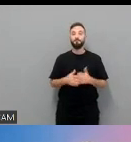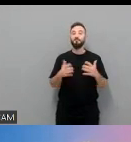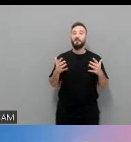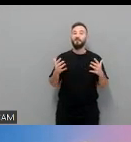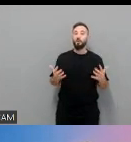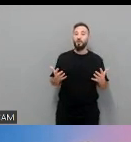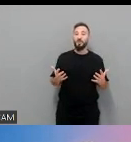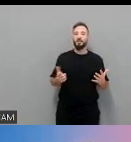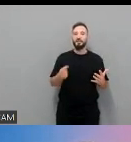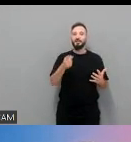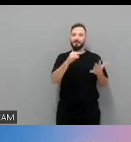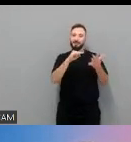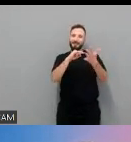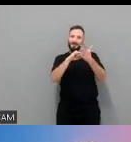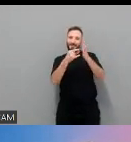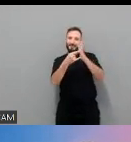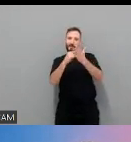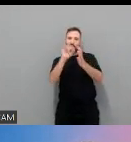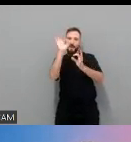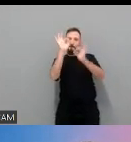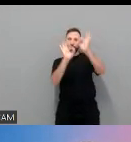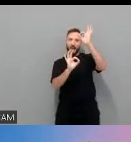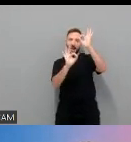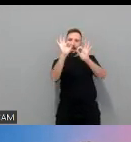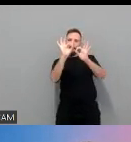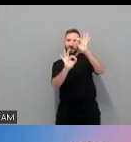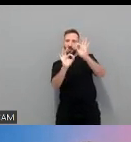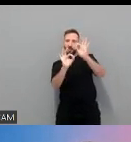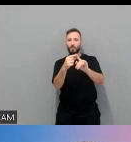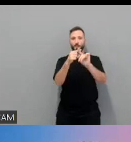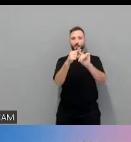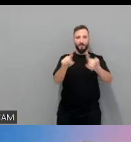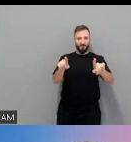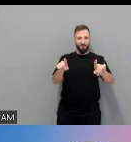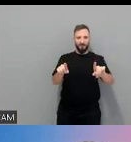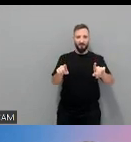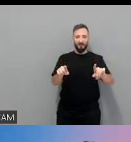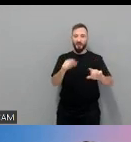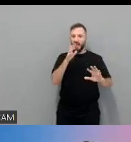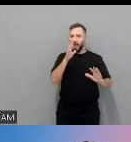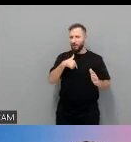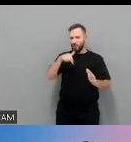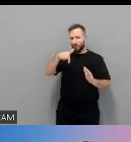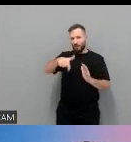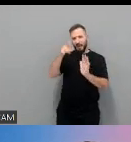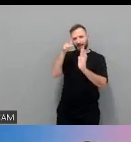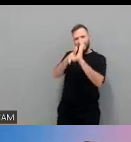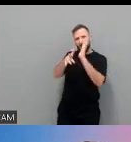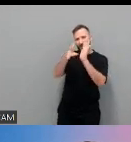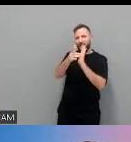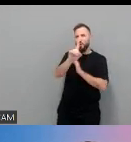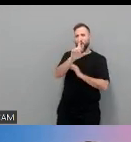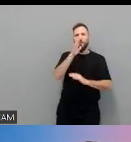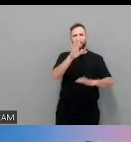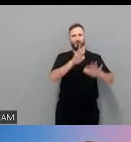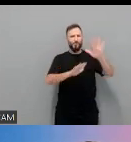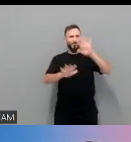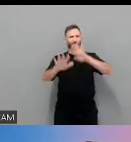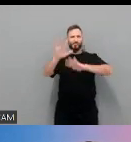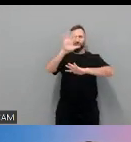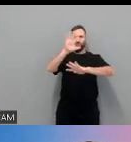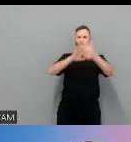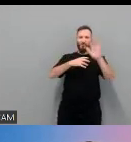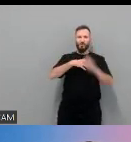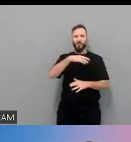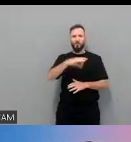tiene un sistema de baremación un poco diferente que no lo voy a explicar aquí porque es un poco complejo y nos puede dar